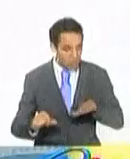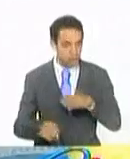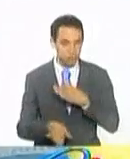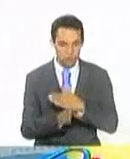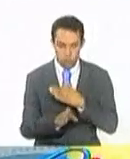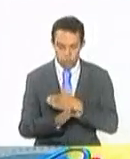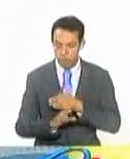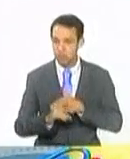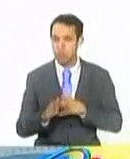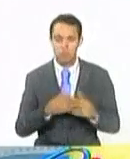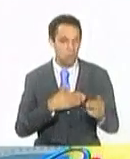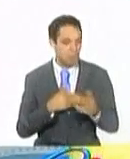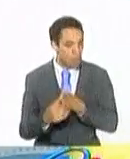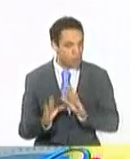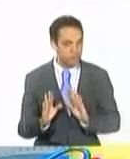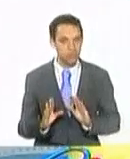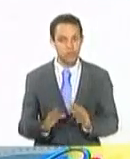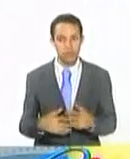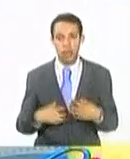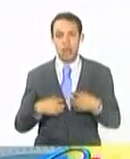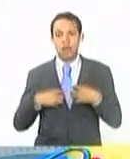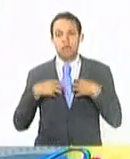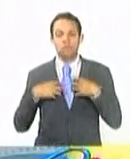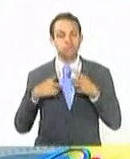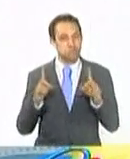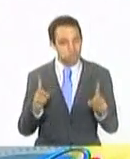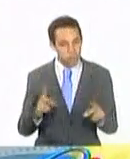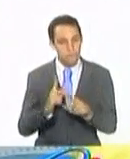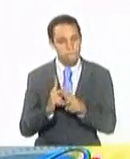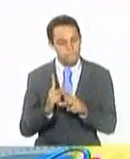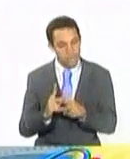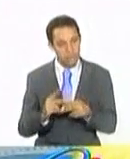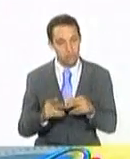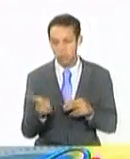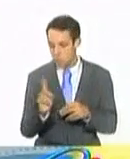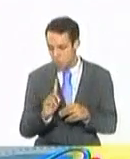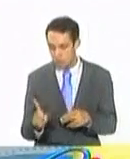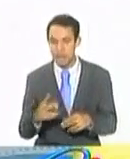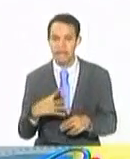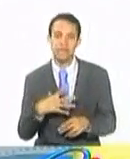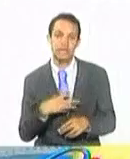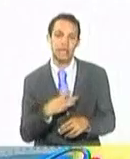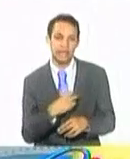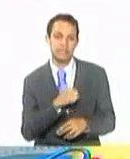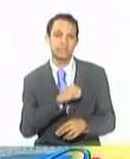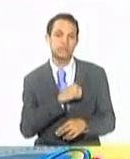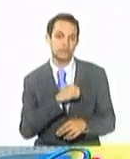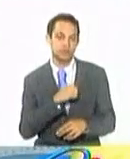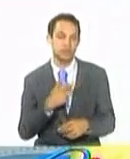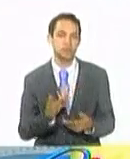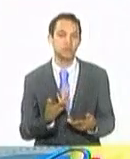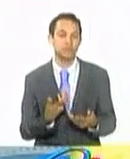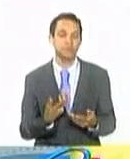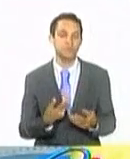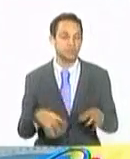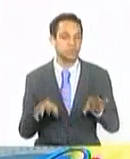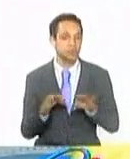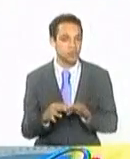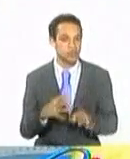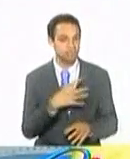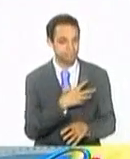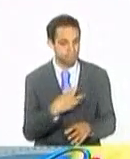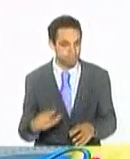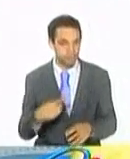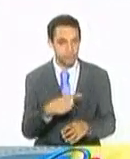entero quíteselo está Ahí está localizado el cáncer entonces a